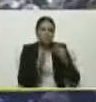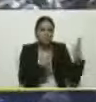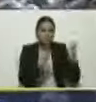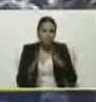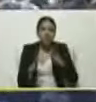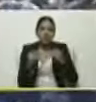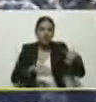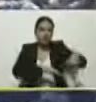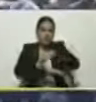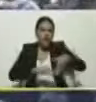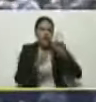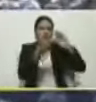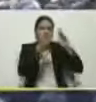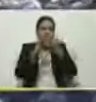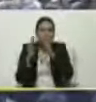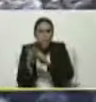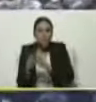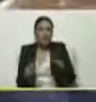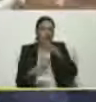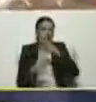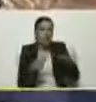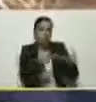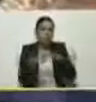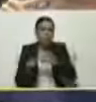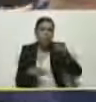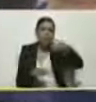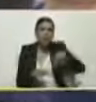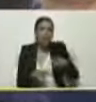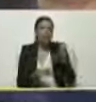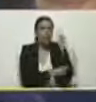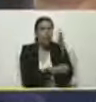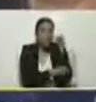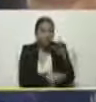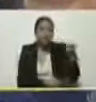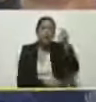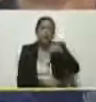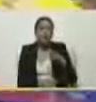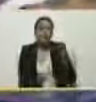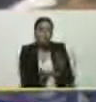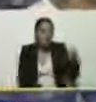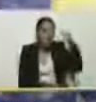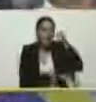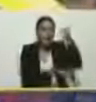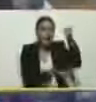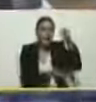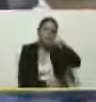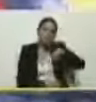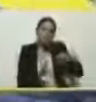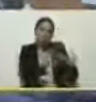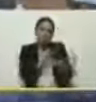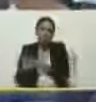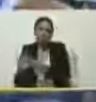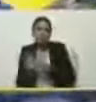en cada comunidad, en cada comuna, en cada consejo comunal, en cada club.